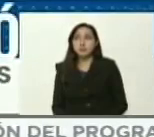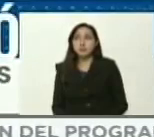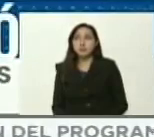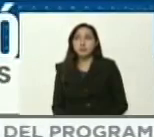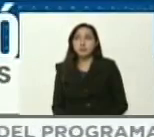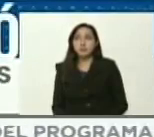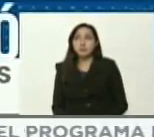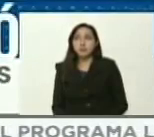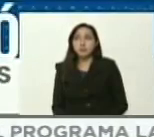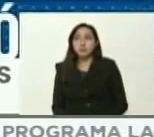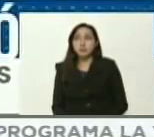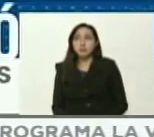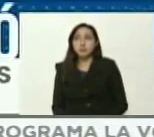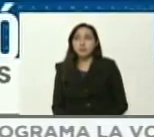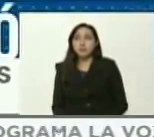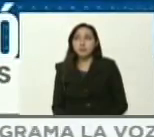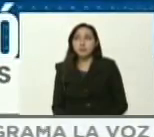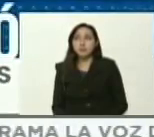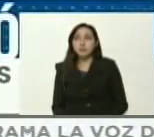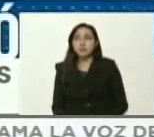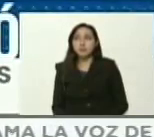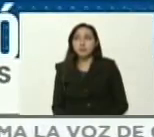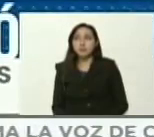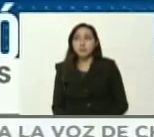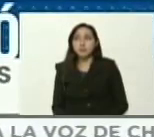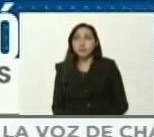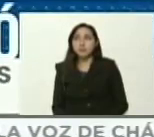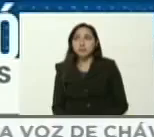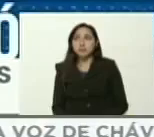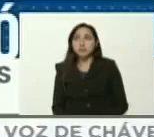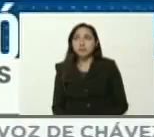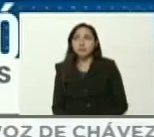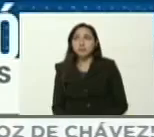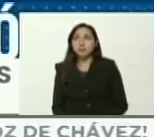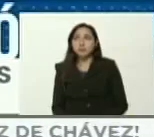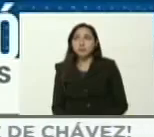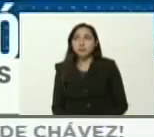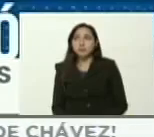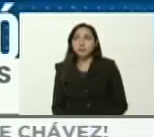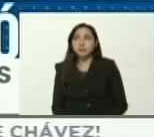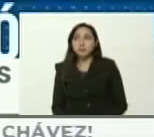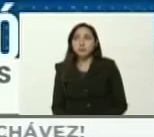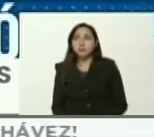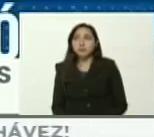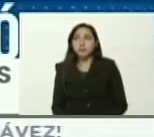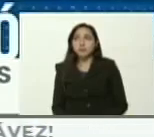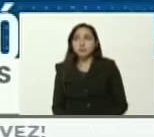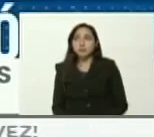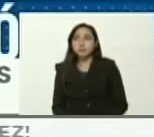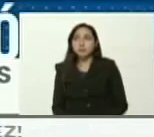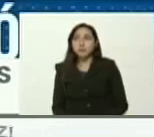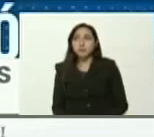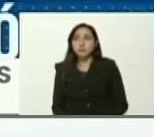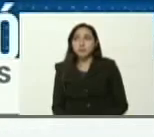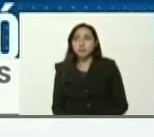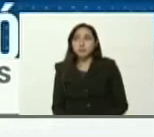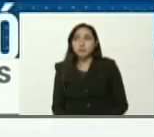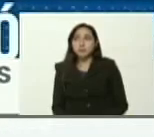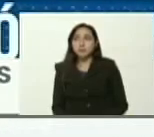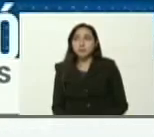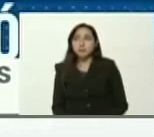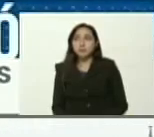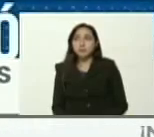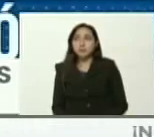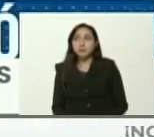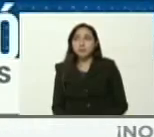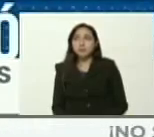la fiesta venezolana, la tarde con su belleza desgrana